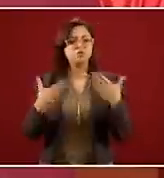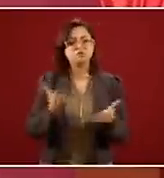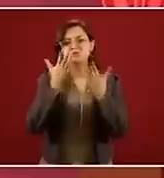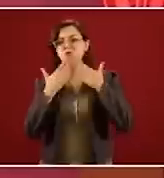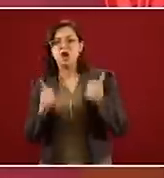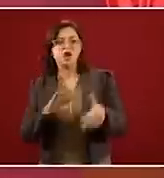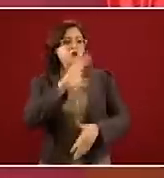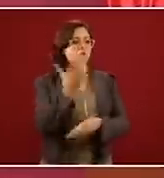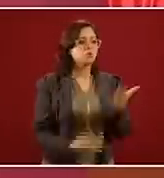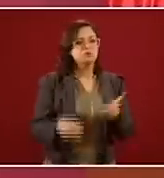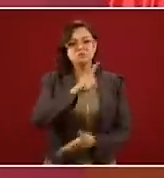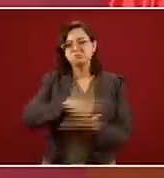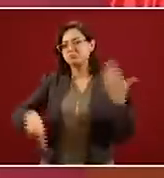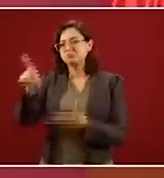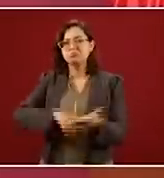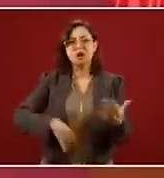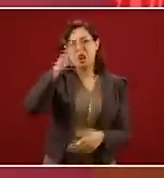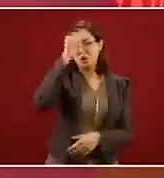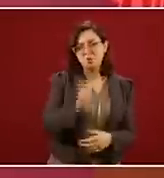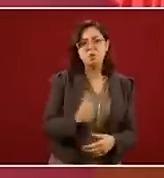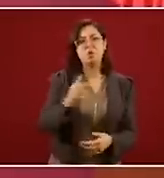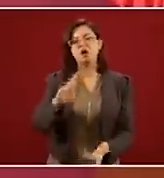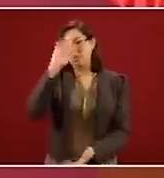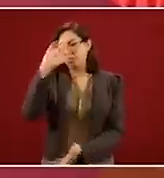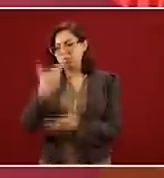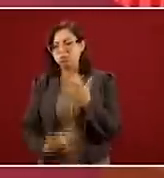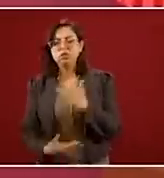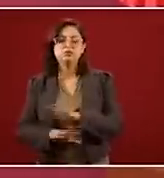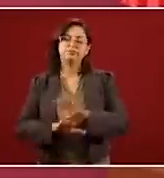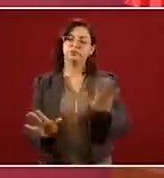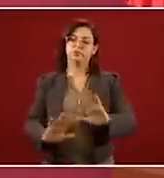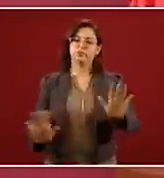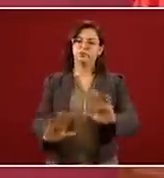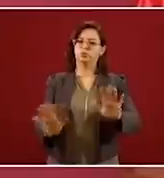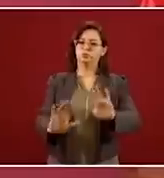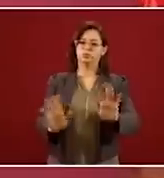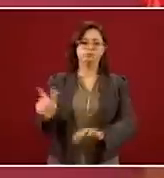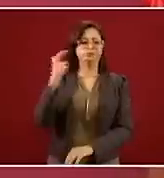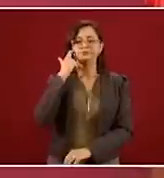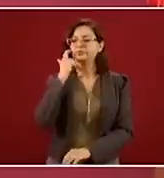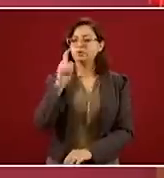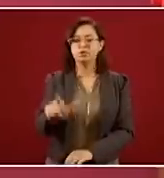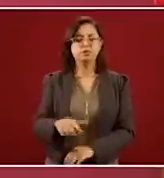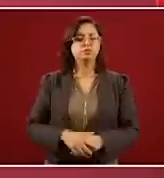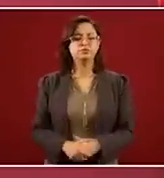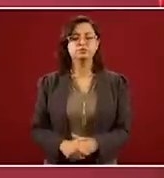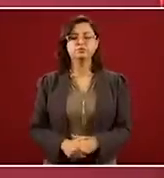acuerdos, no queremos eso. Entonces,